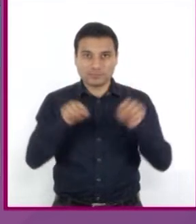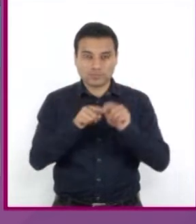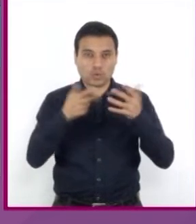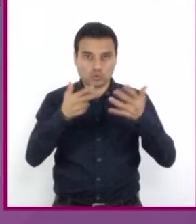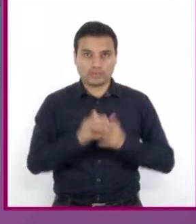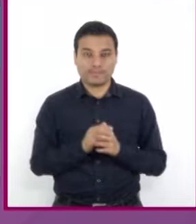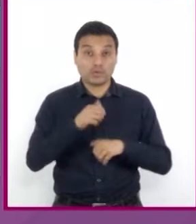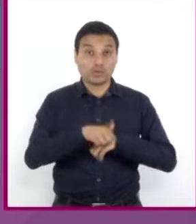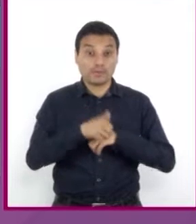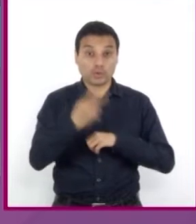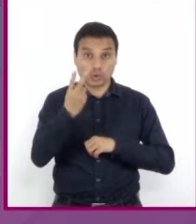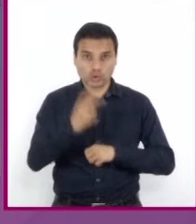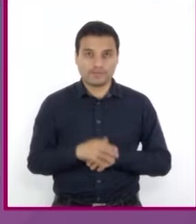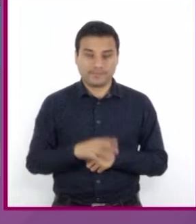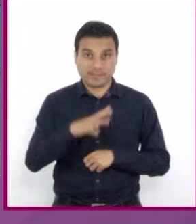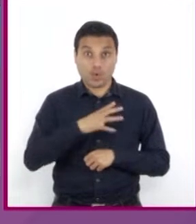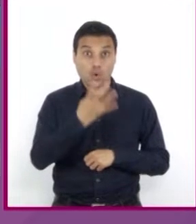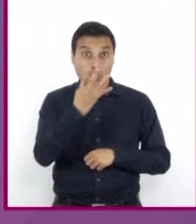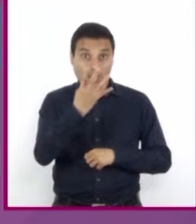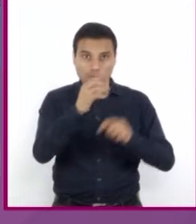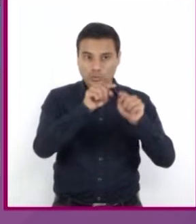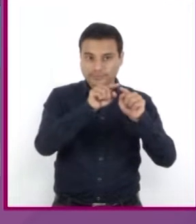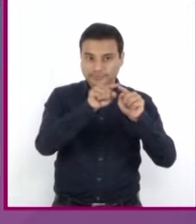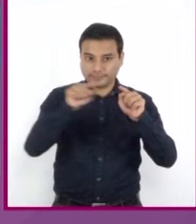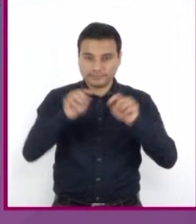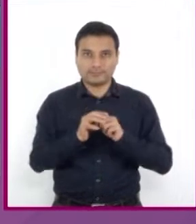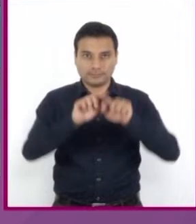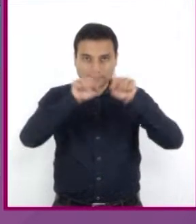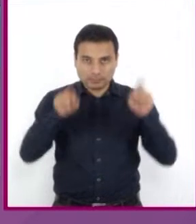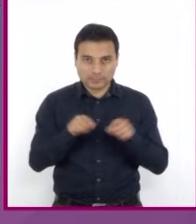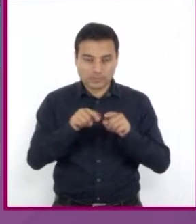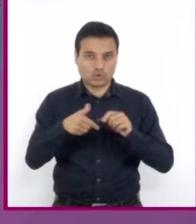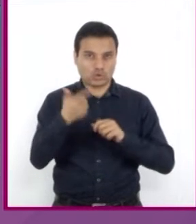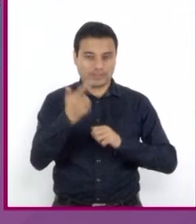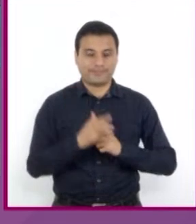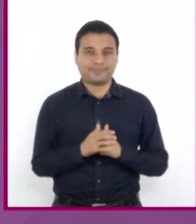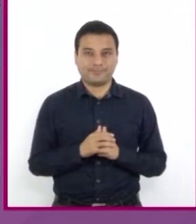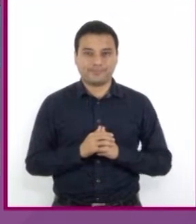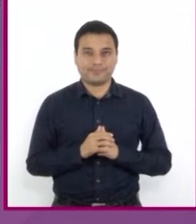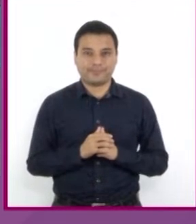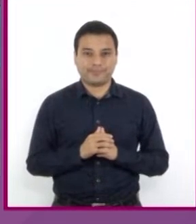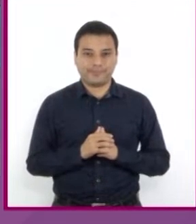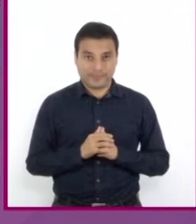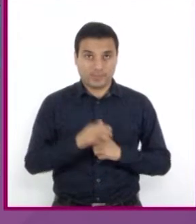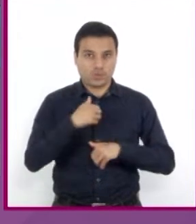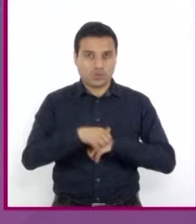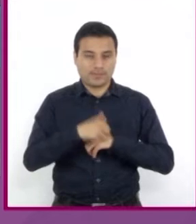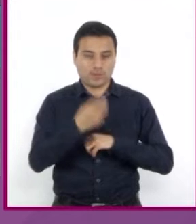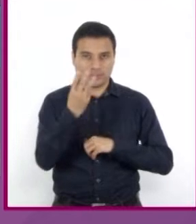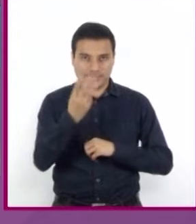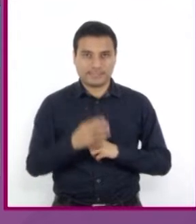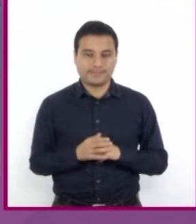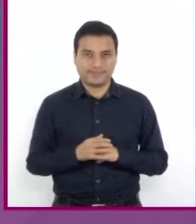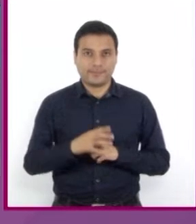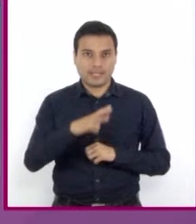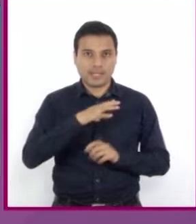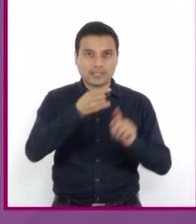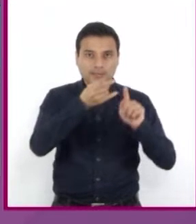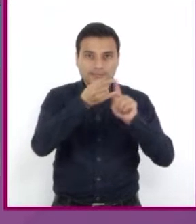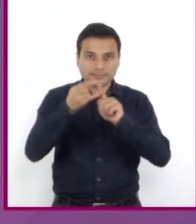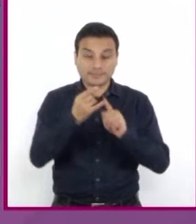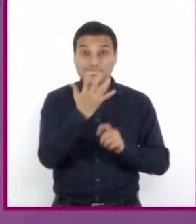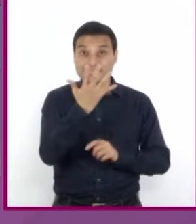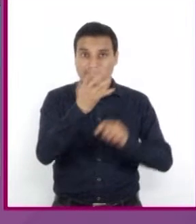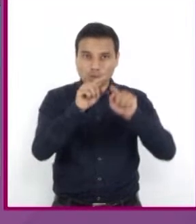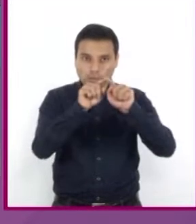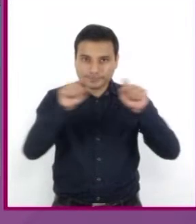estanque 2 tiene 4 losetas por lado y 12 losetas en total. El estanque 3 tiene 5 losetas